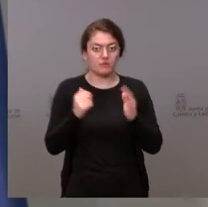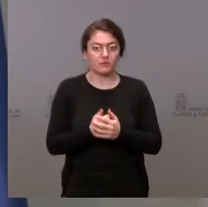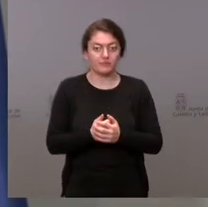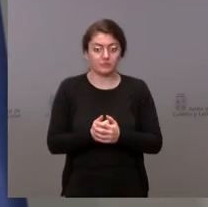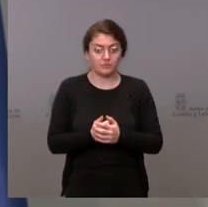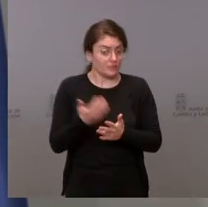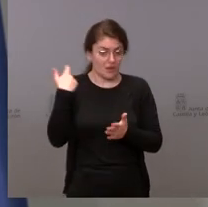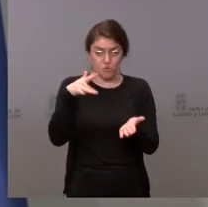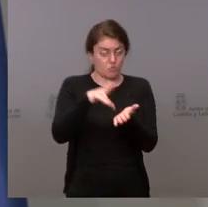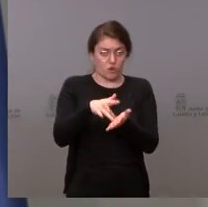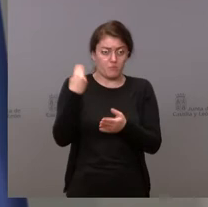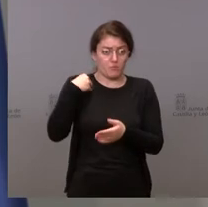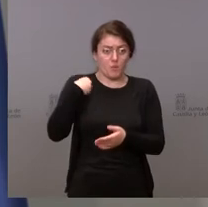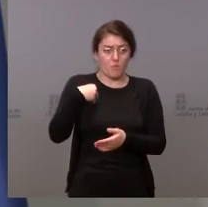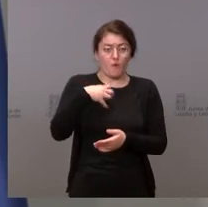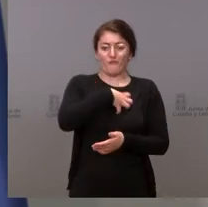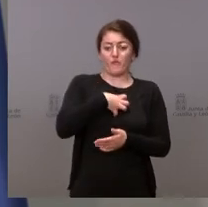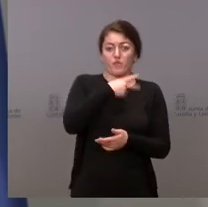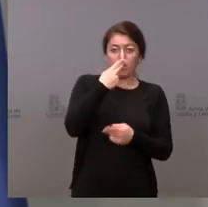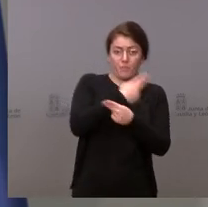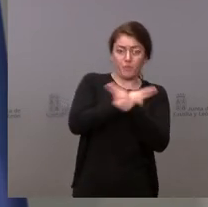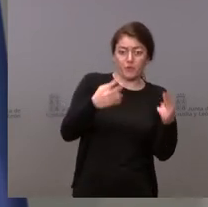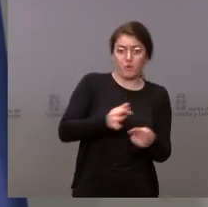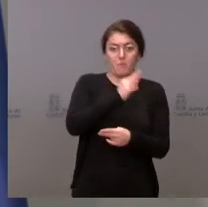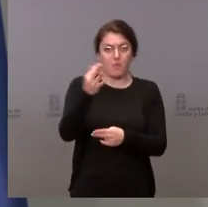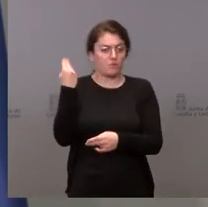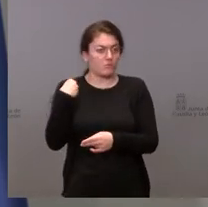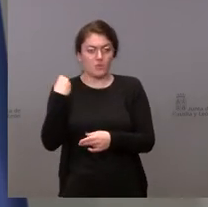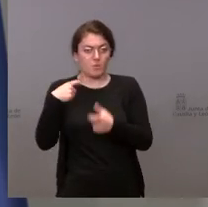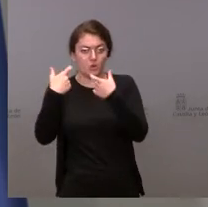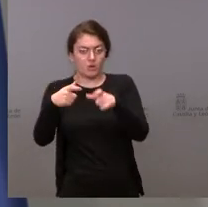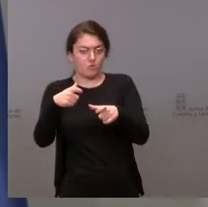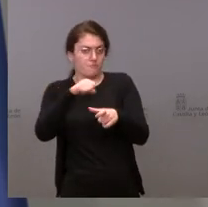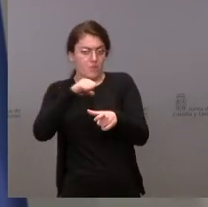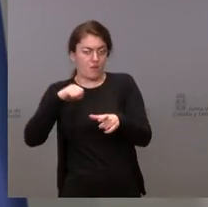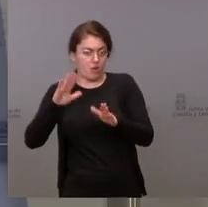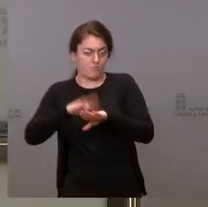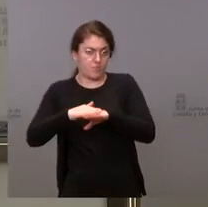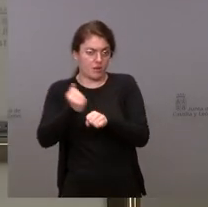públicos y pasa también en el conjunto del sector privado para todos los trabajadores